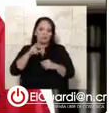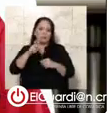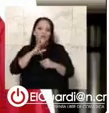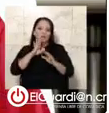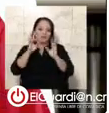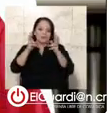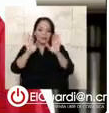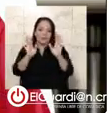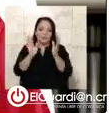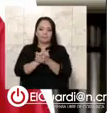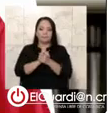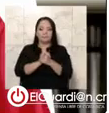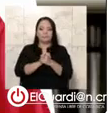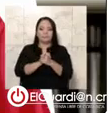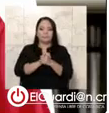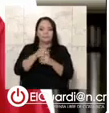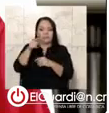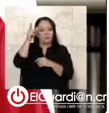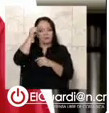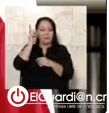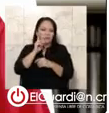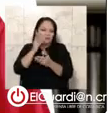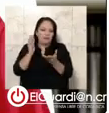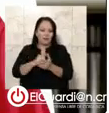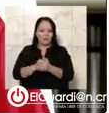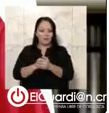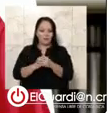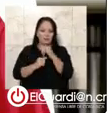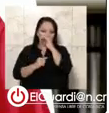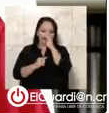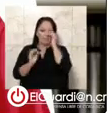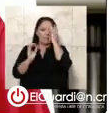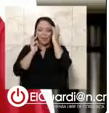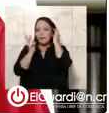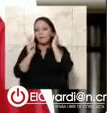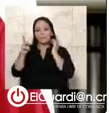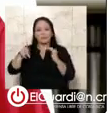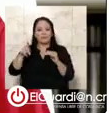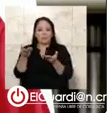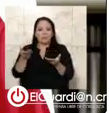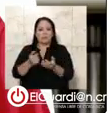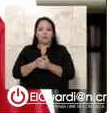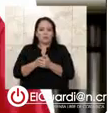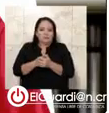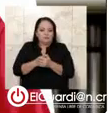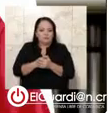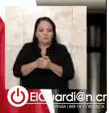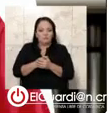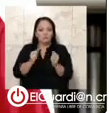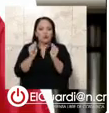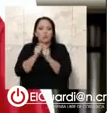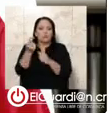esto, pero eso es un absurdo y una mentira, y nada tienen que ver esas personas con